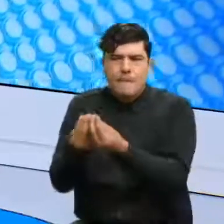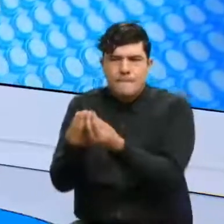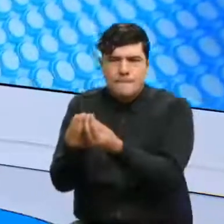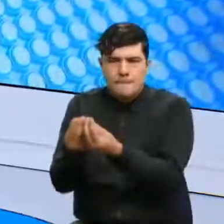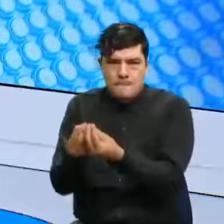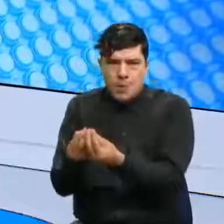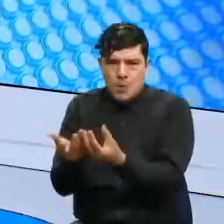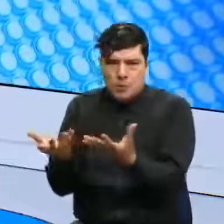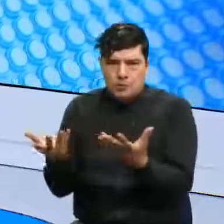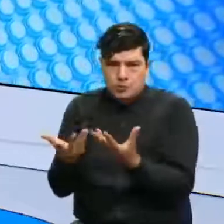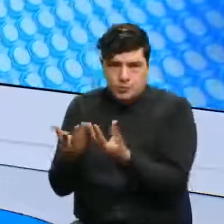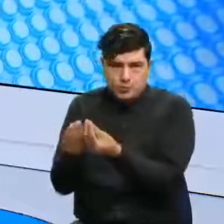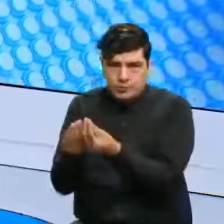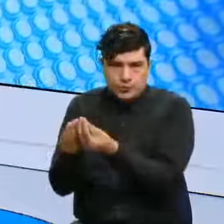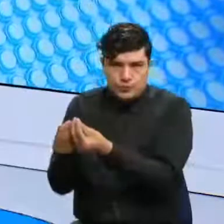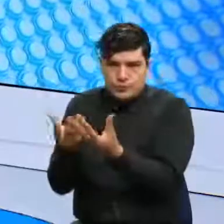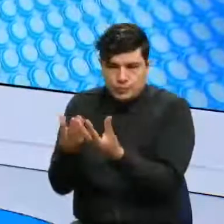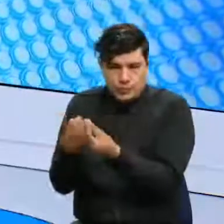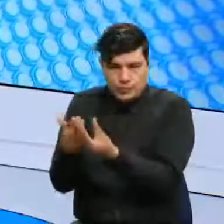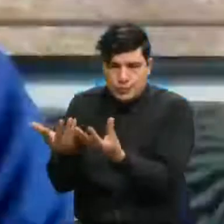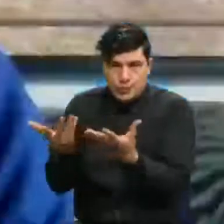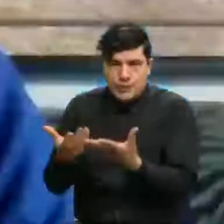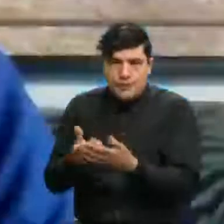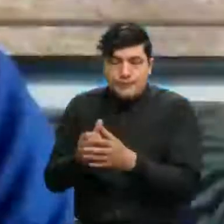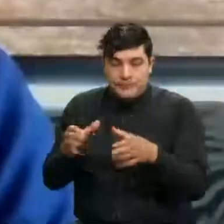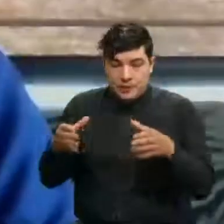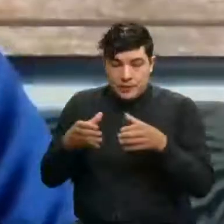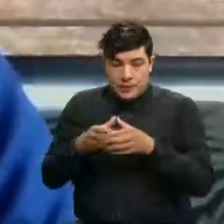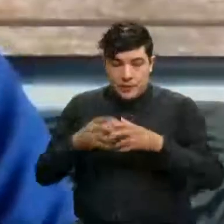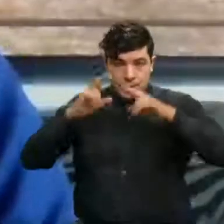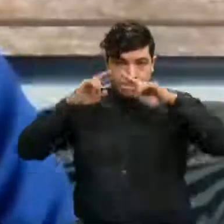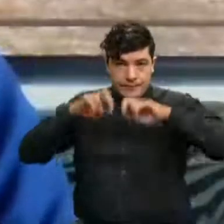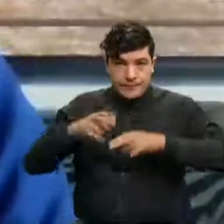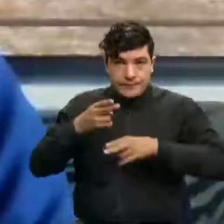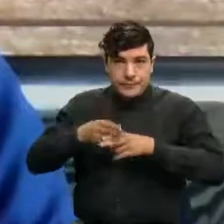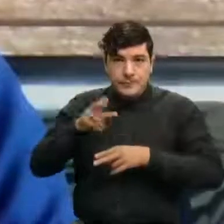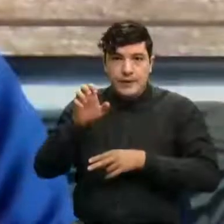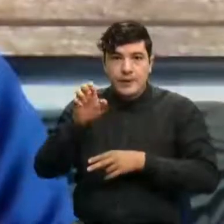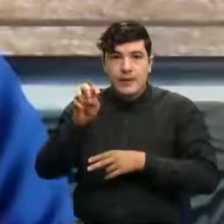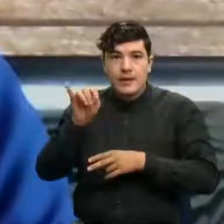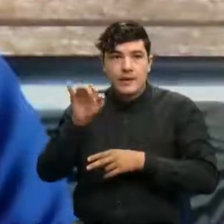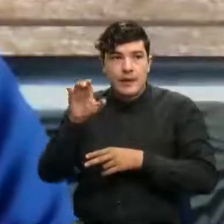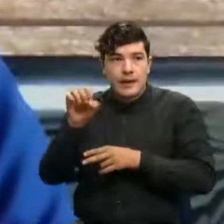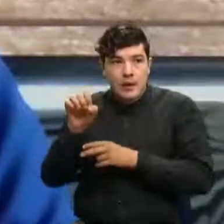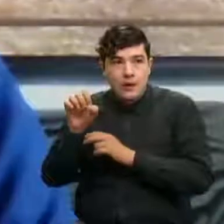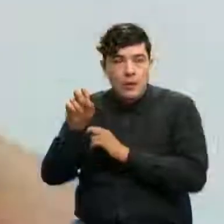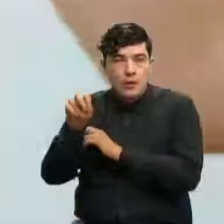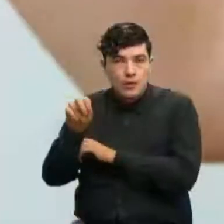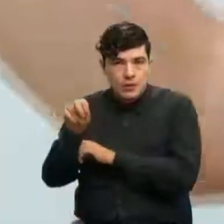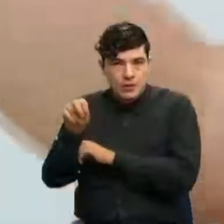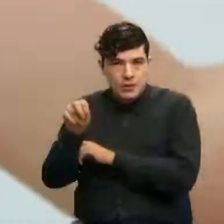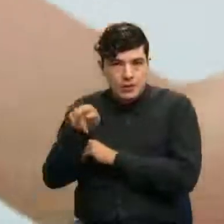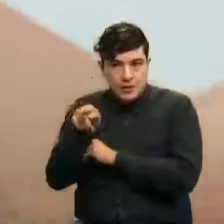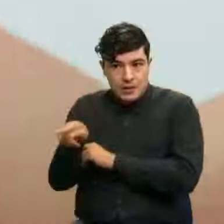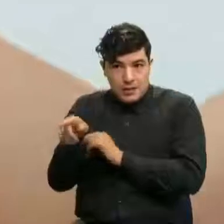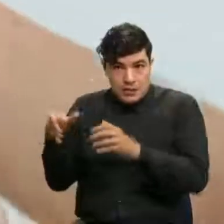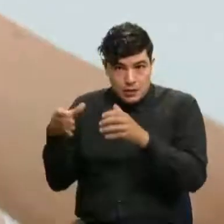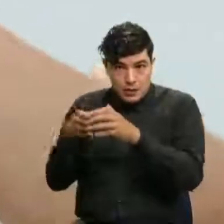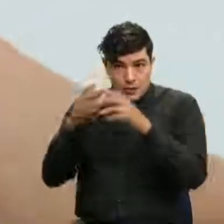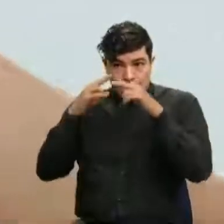Somos muchos. Nuestro grupo de investigación se llama EMICON, está certificado como la máxima categoría